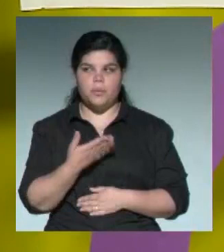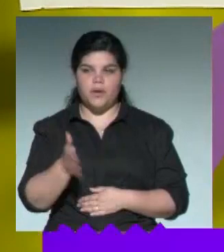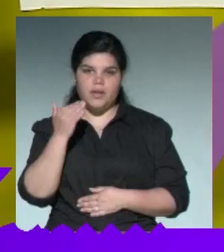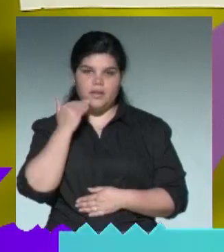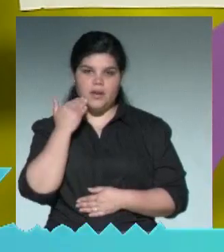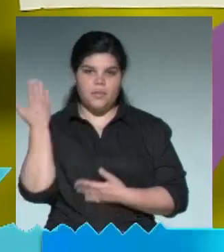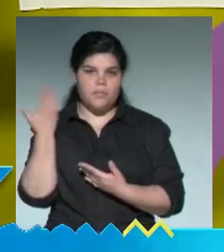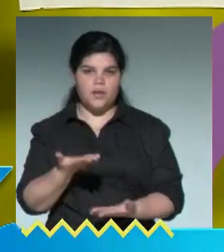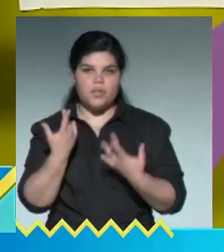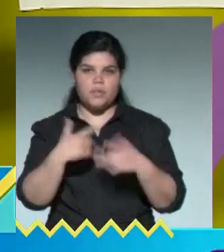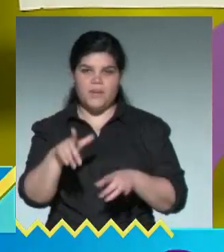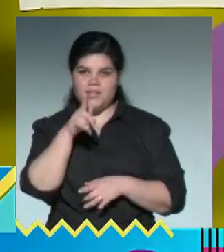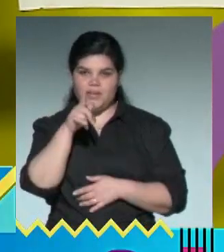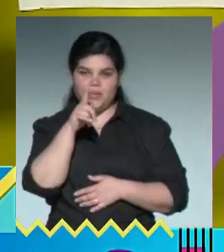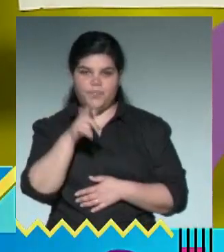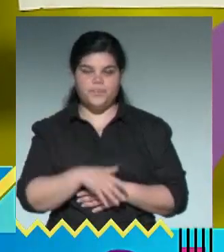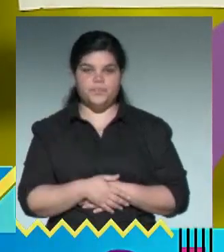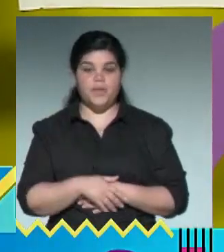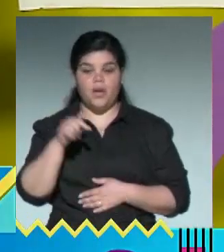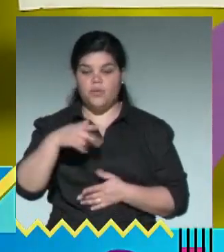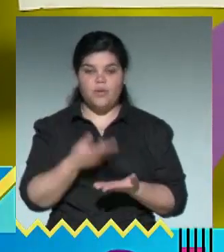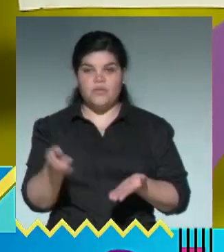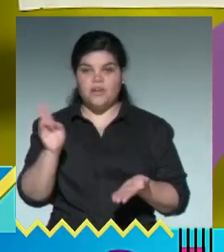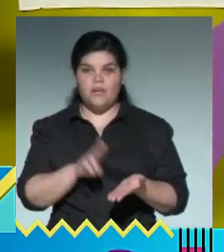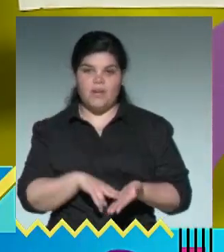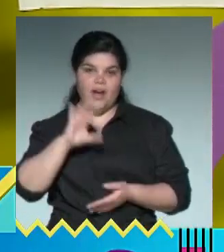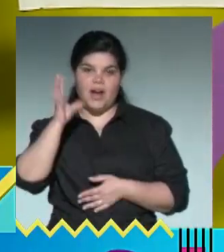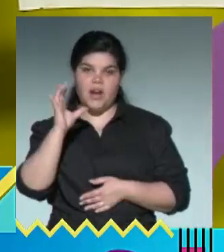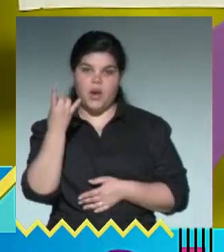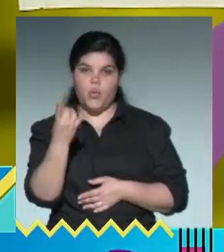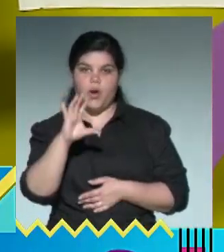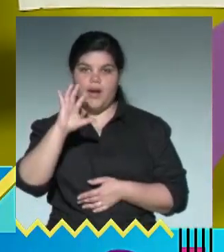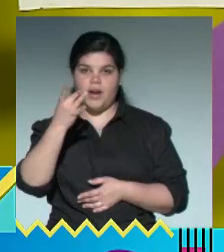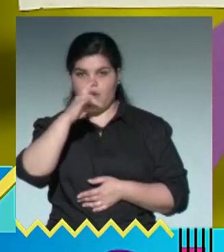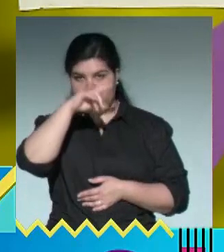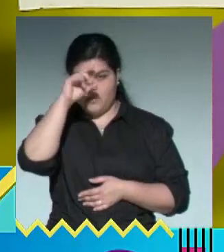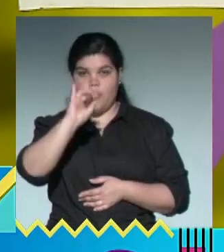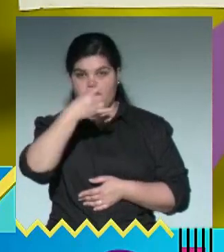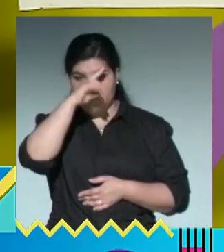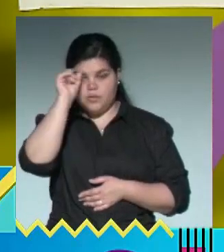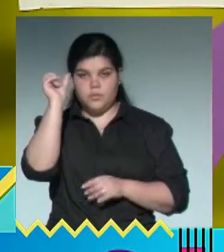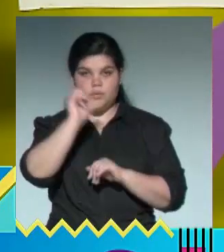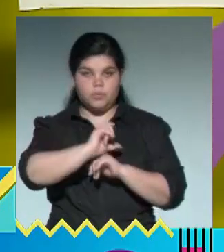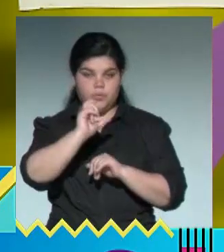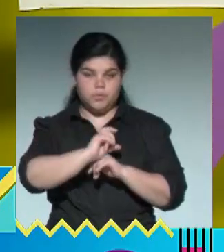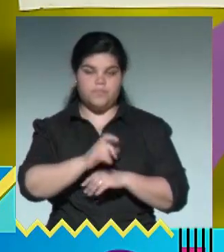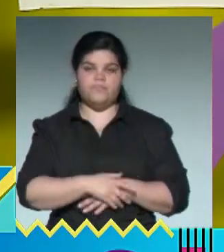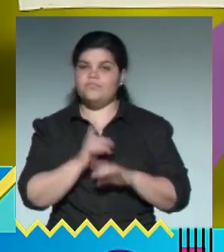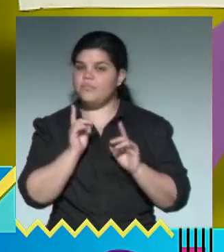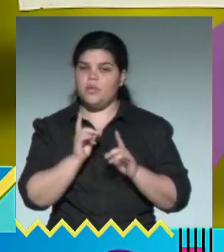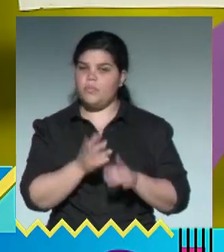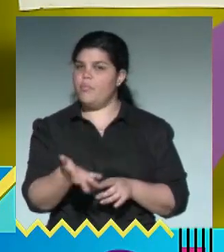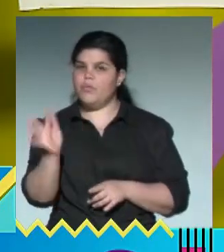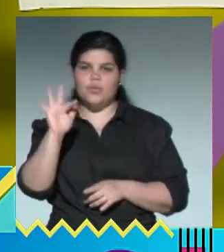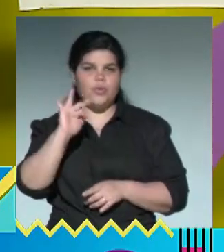buenas tardes, bienvenidos a Distintos Parecidos una vez más en la pantalla de Señal U, el canal de la Universidad Nacional de Cuyo. Y como todos los días planteando